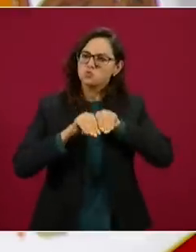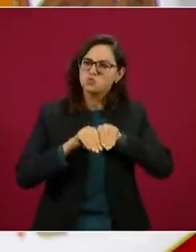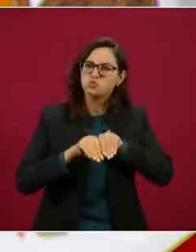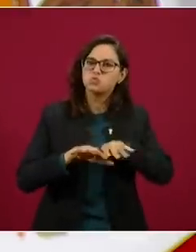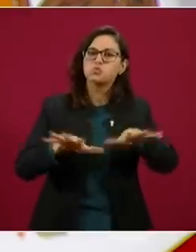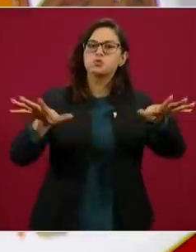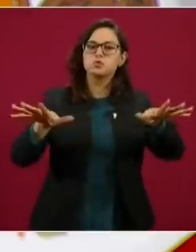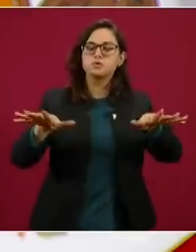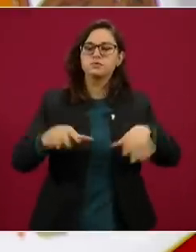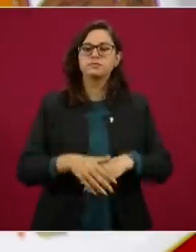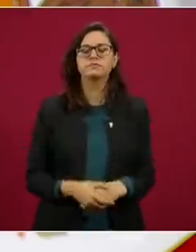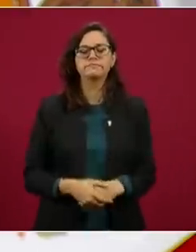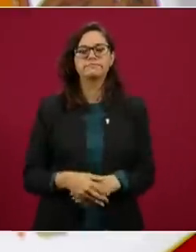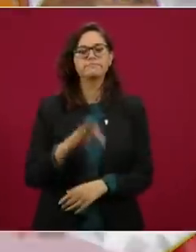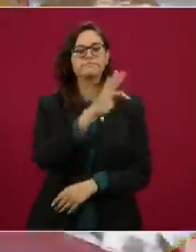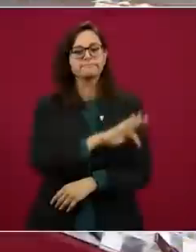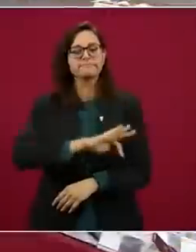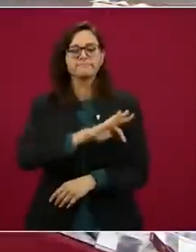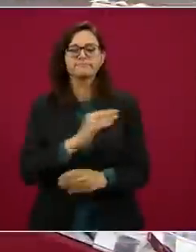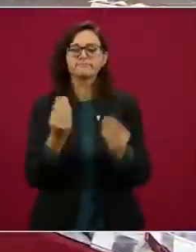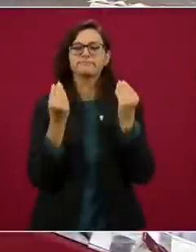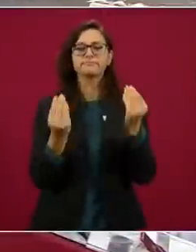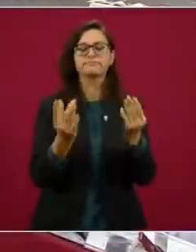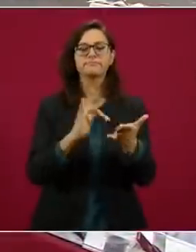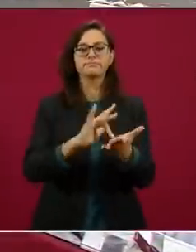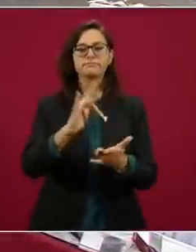enhorabuena y muchas gracias